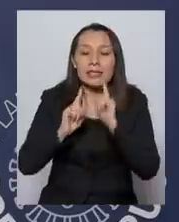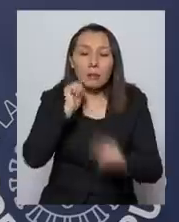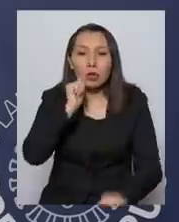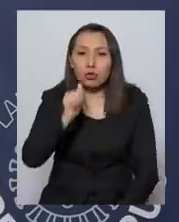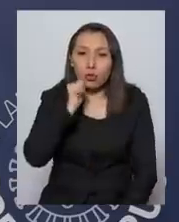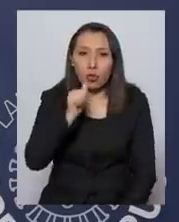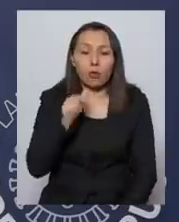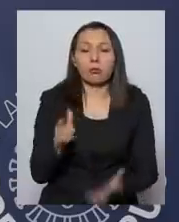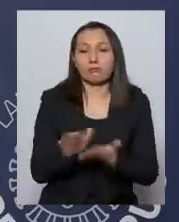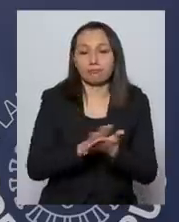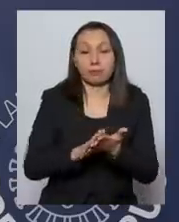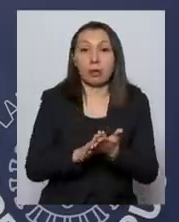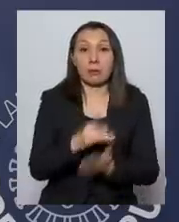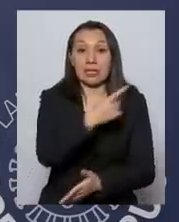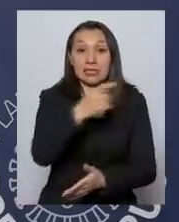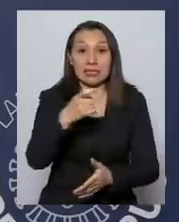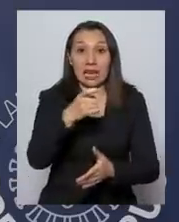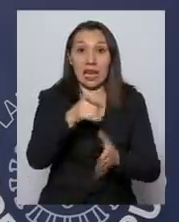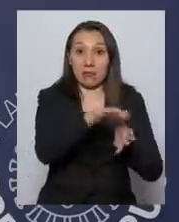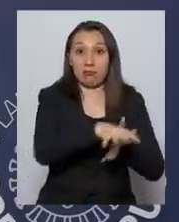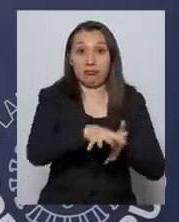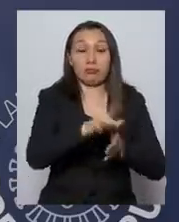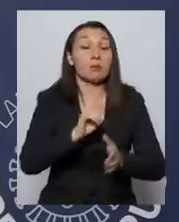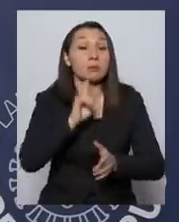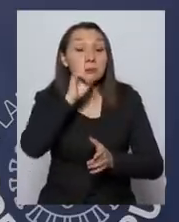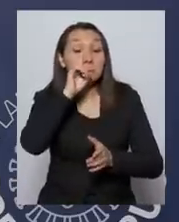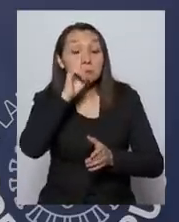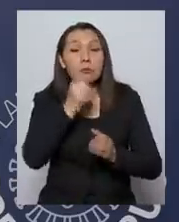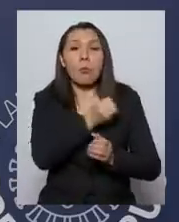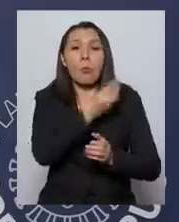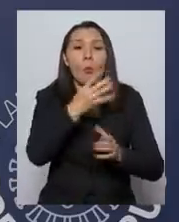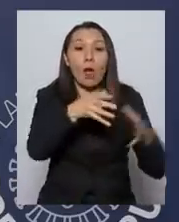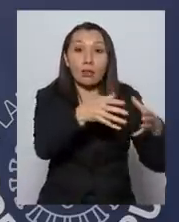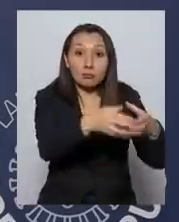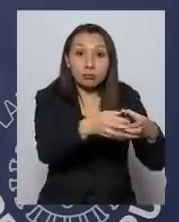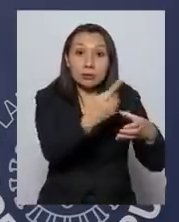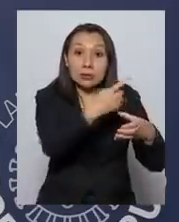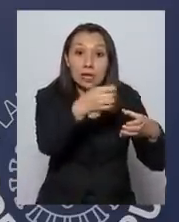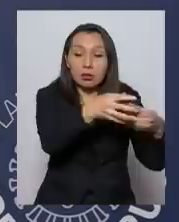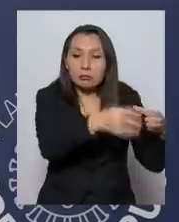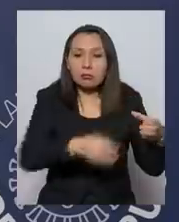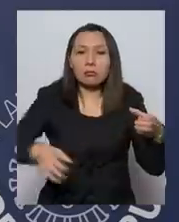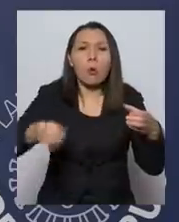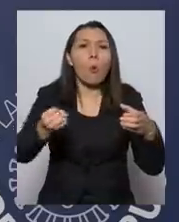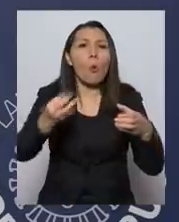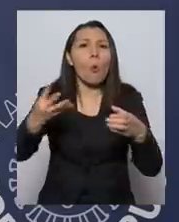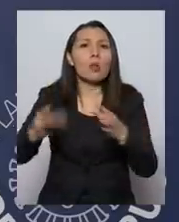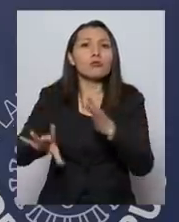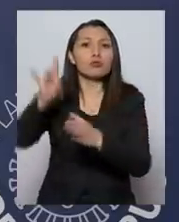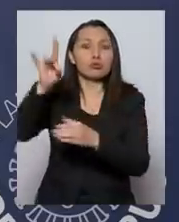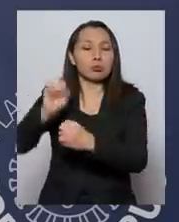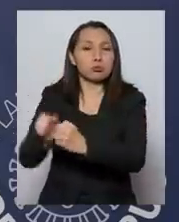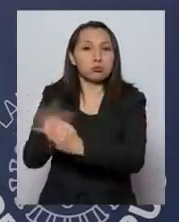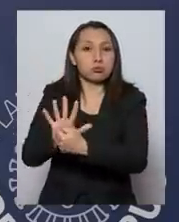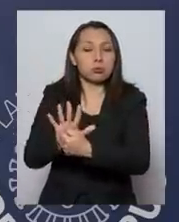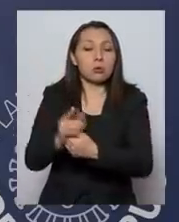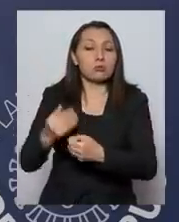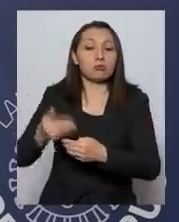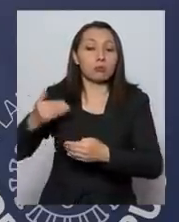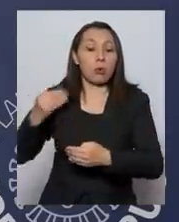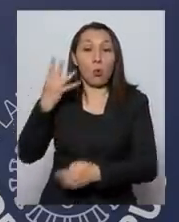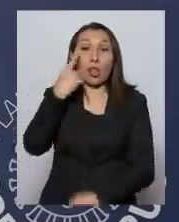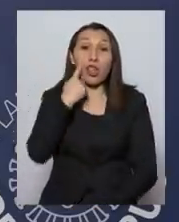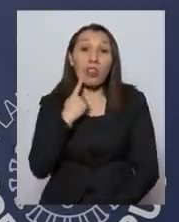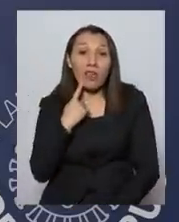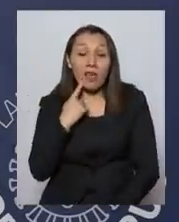cada día, vale decir, de cada 100 exámenes PCR, cuántos resultan positivos. Y en las últimas jornadas, en los últimos